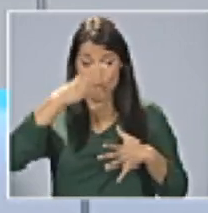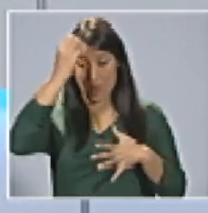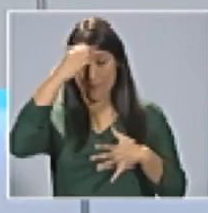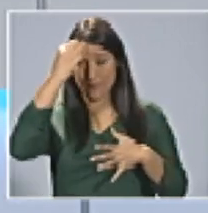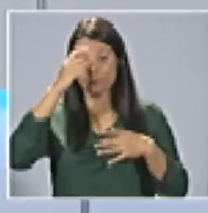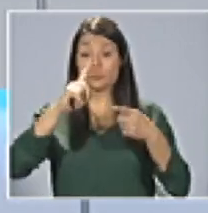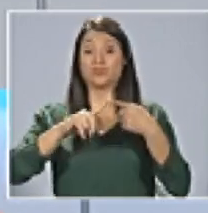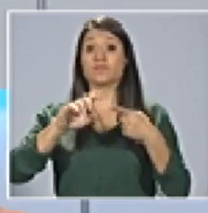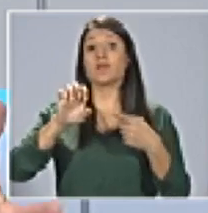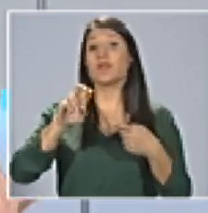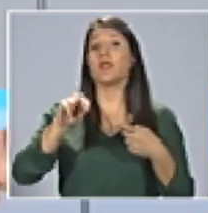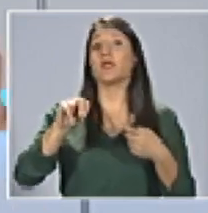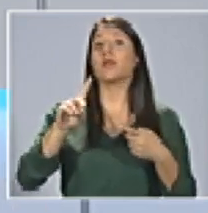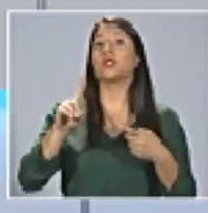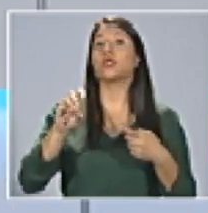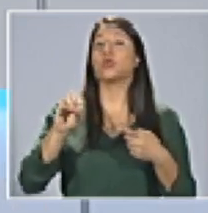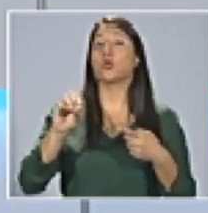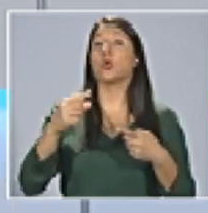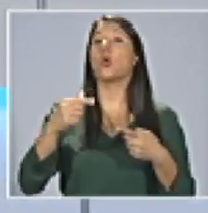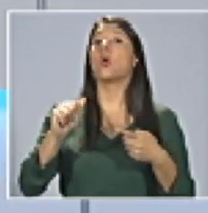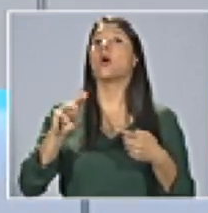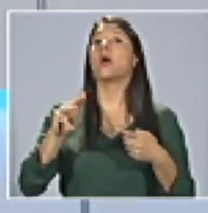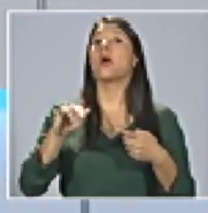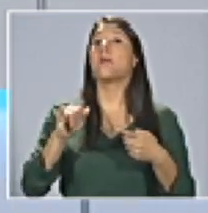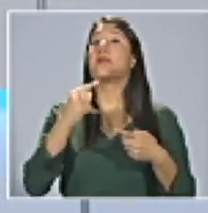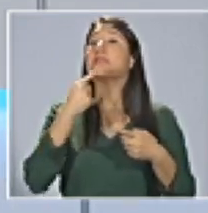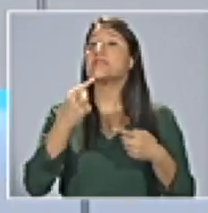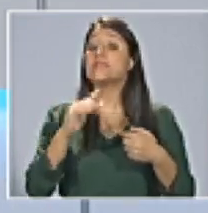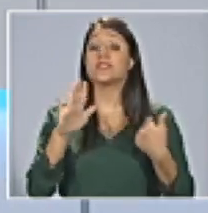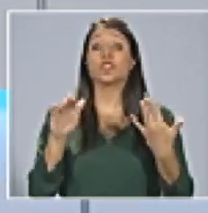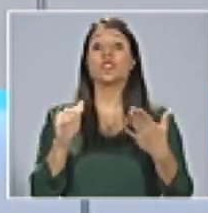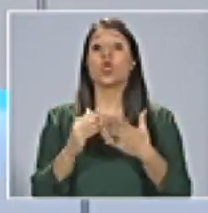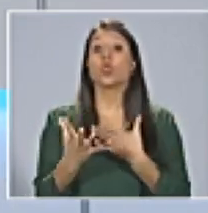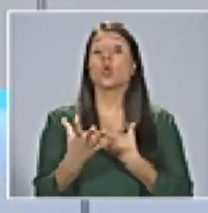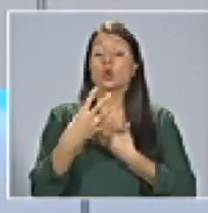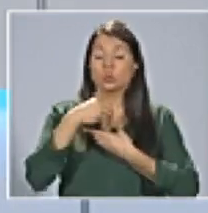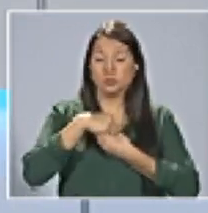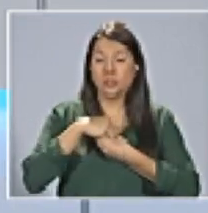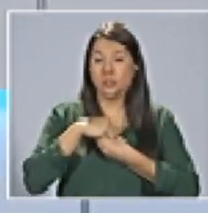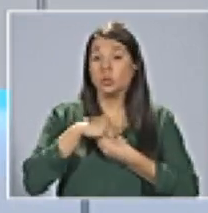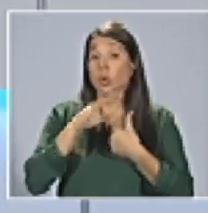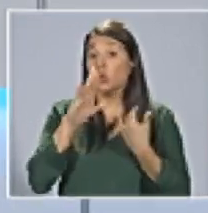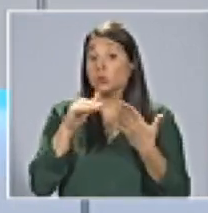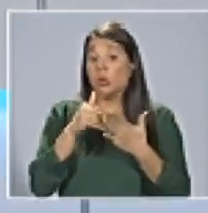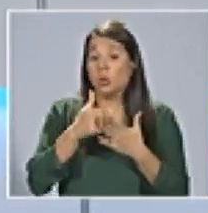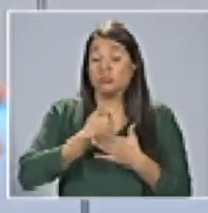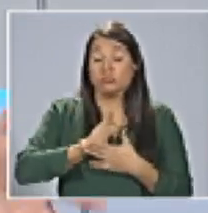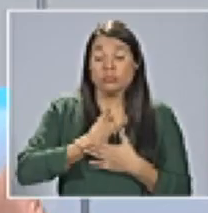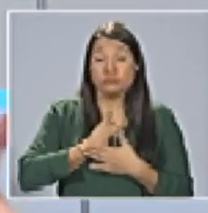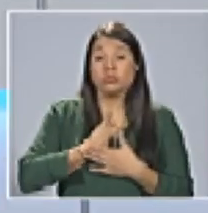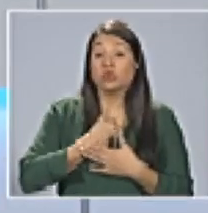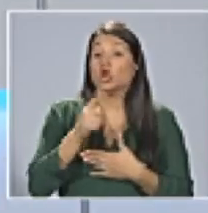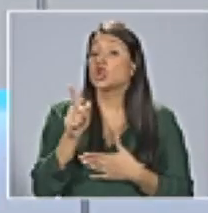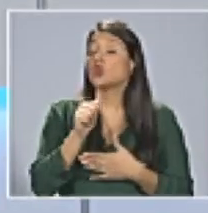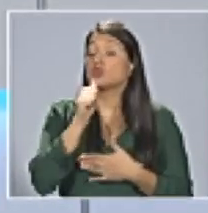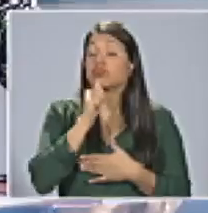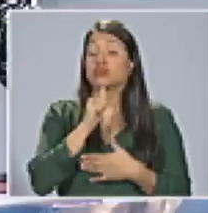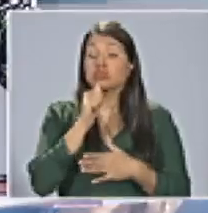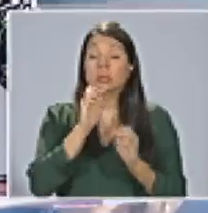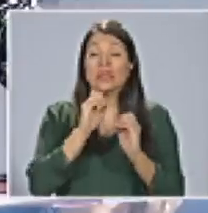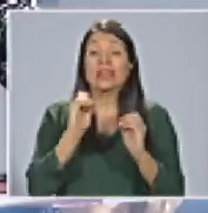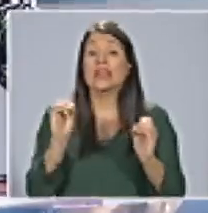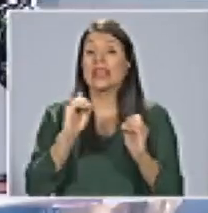la endogamia, y es que todo es hacia adentro, todo es entre nosotros, no es tolerante a la